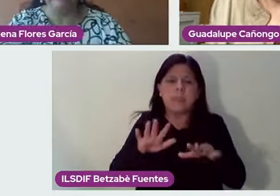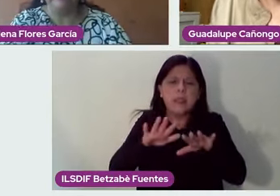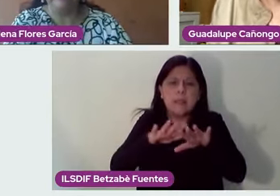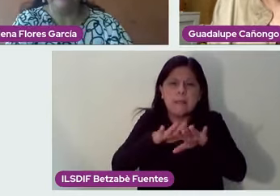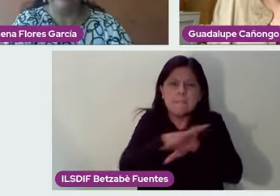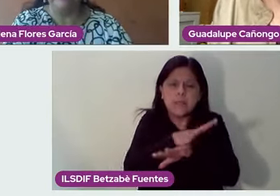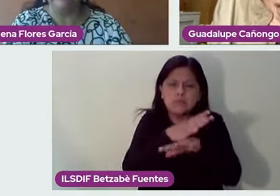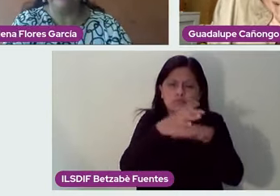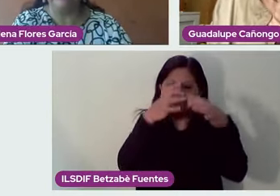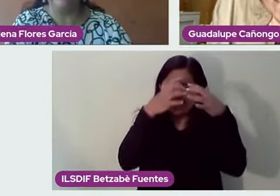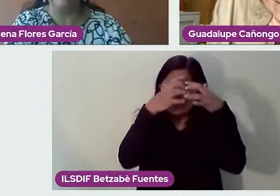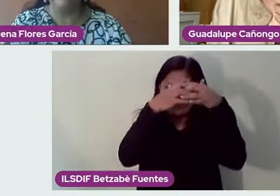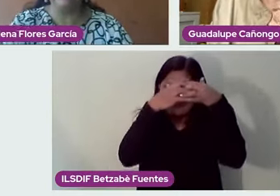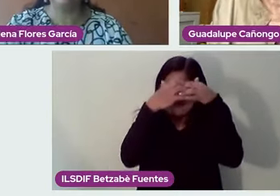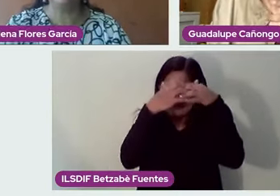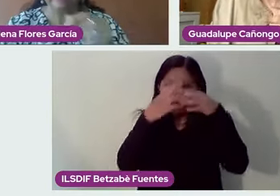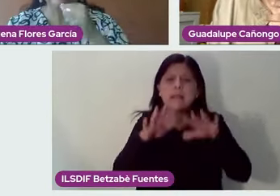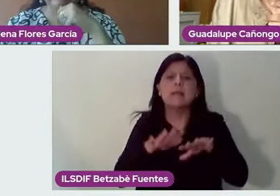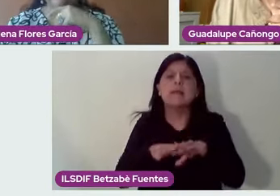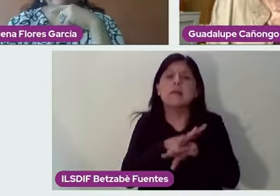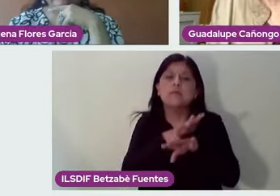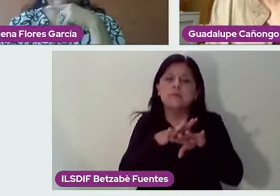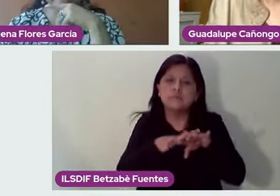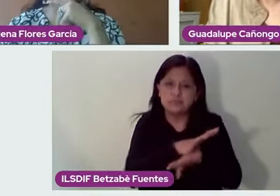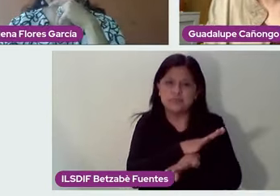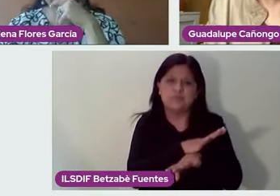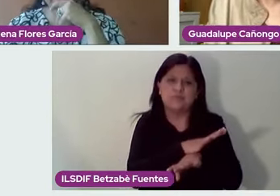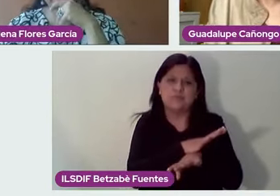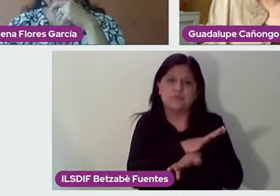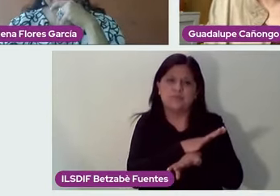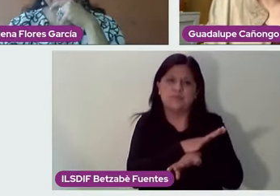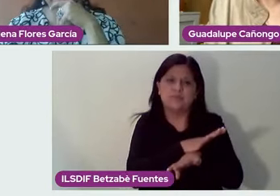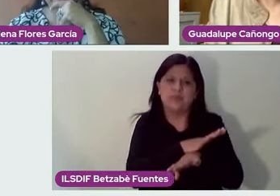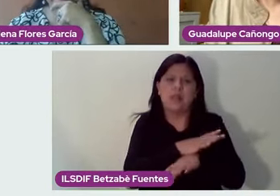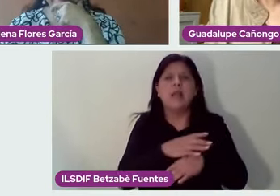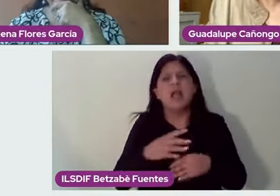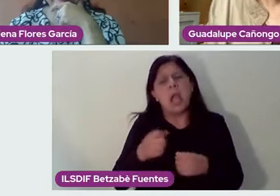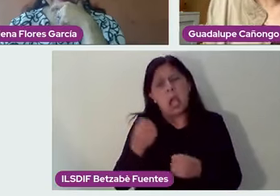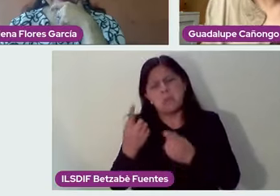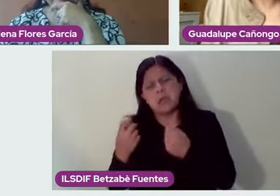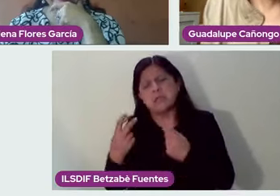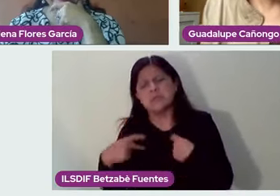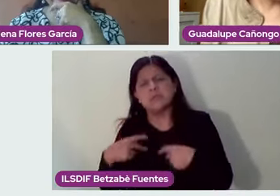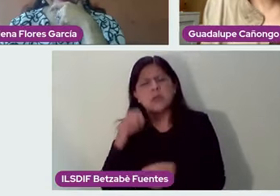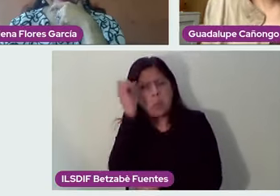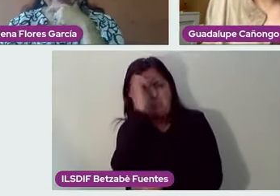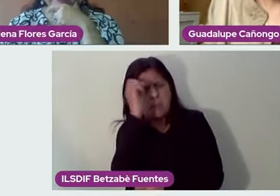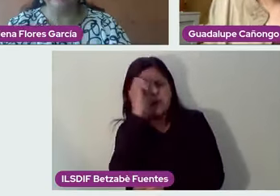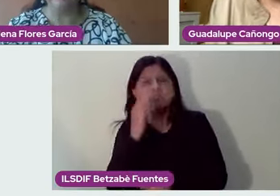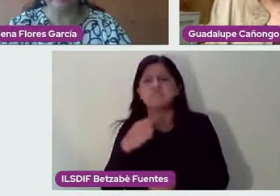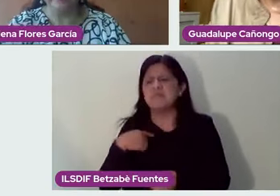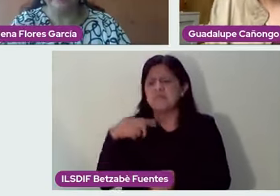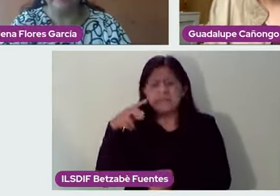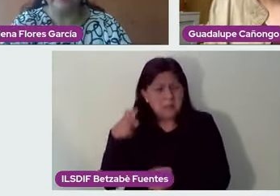como bien lo decías, maestra, es que es muy sencillo, es que, a ver, nos dicen,